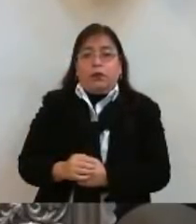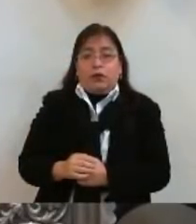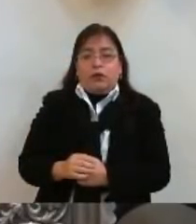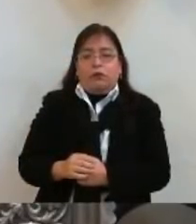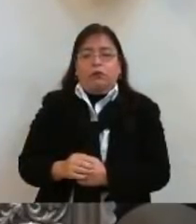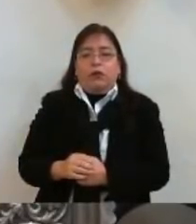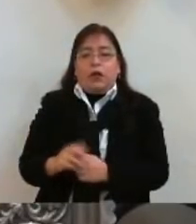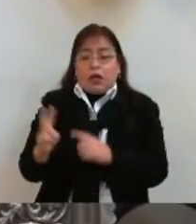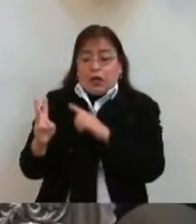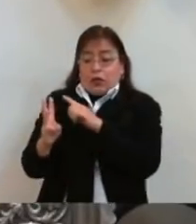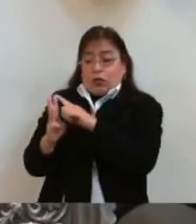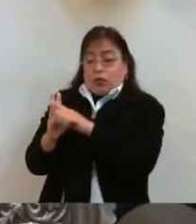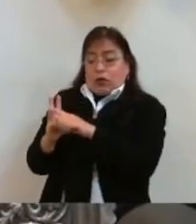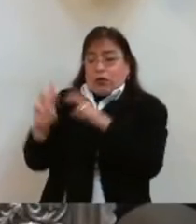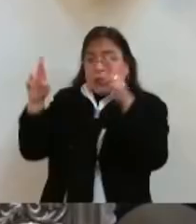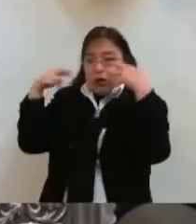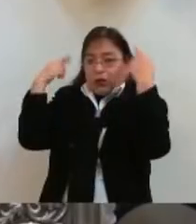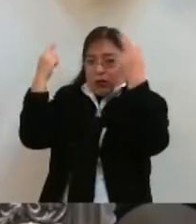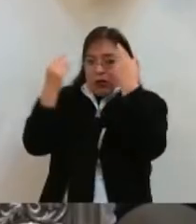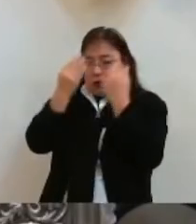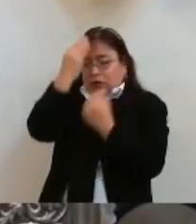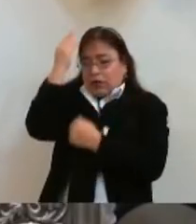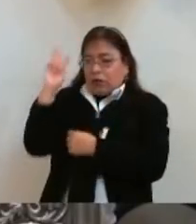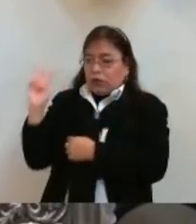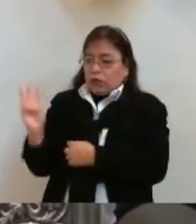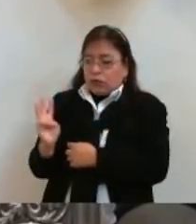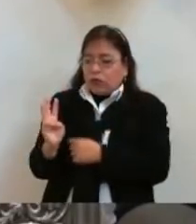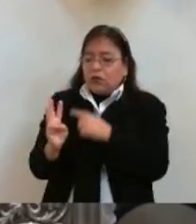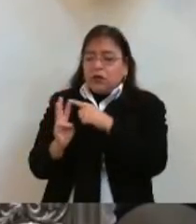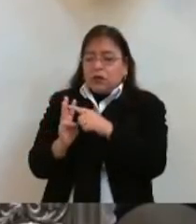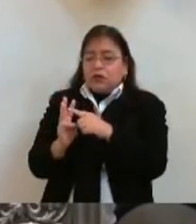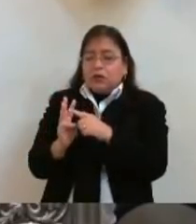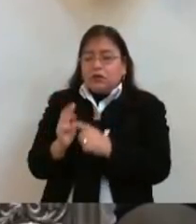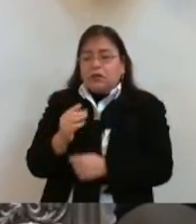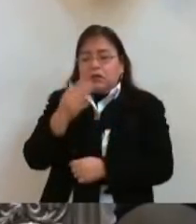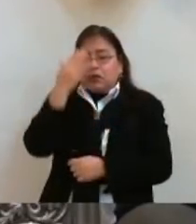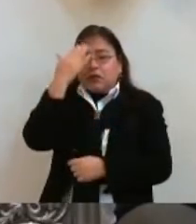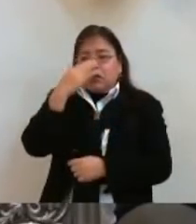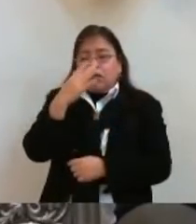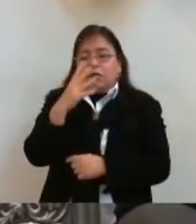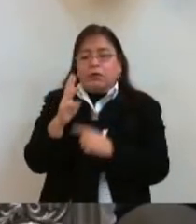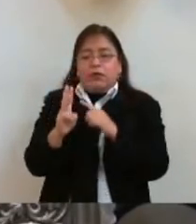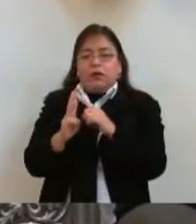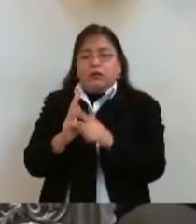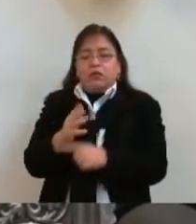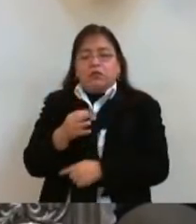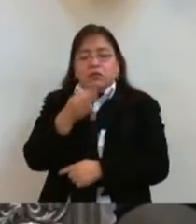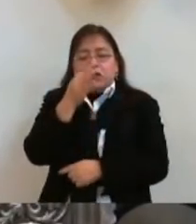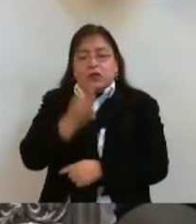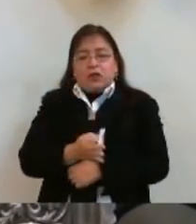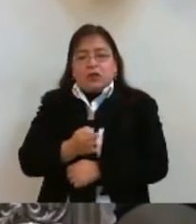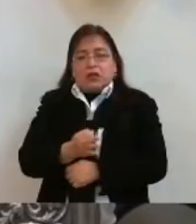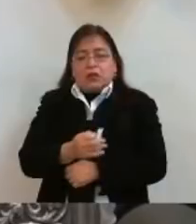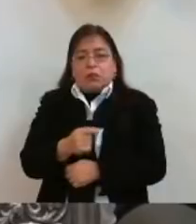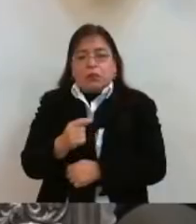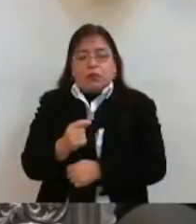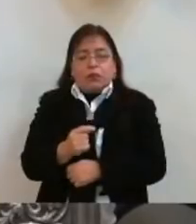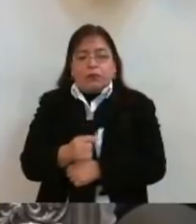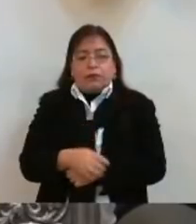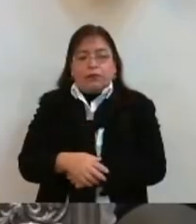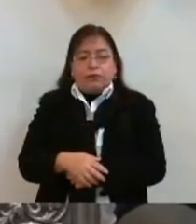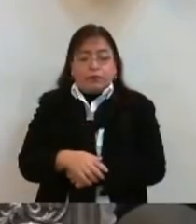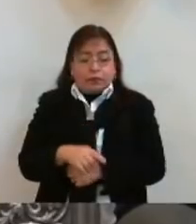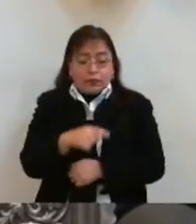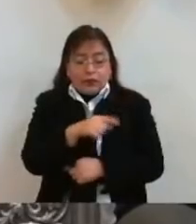mirra para recordar que Cristo aceptó el camino